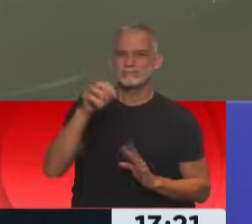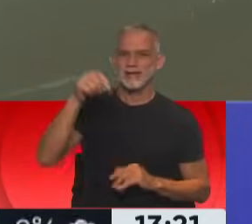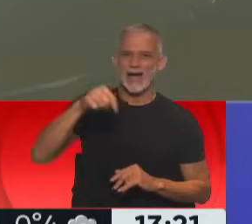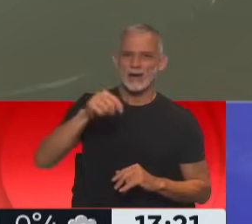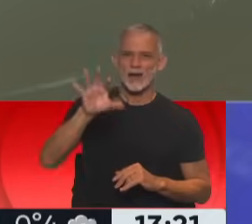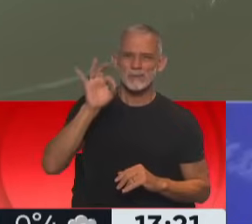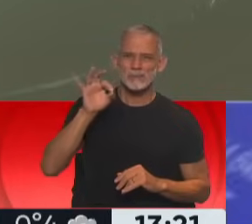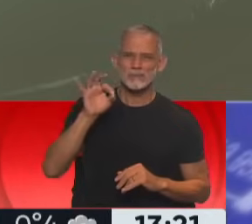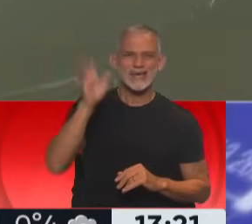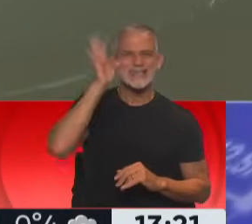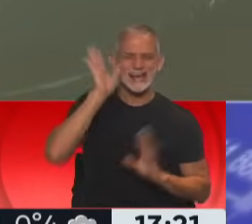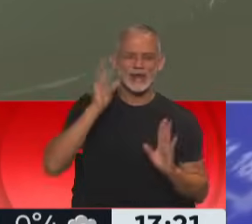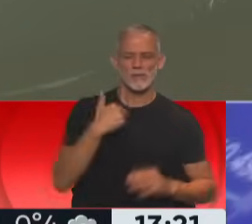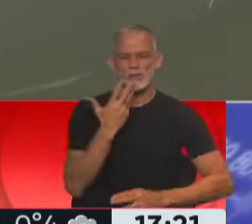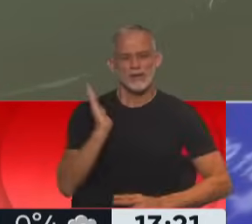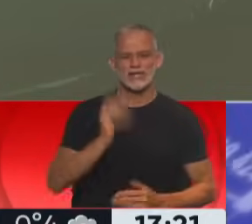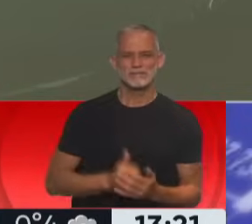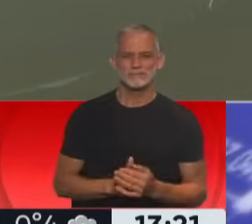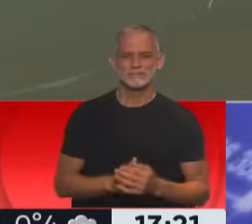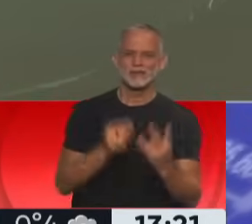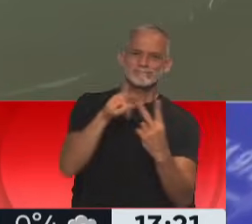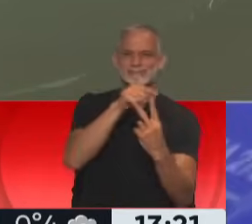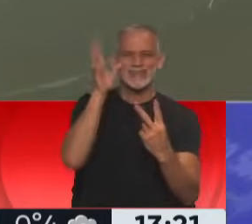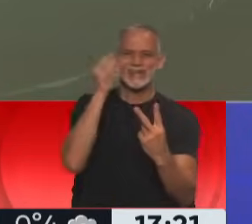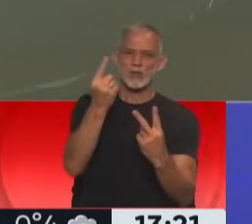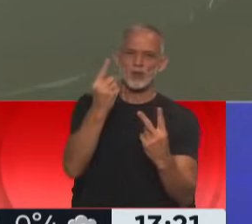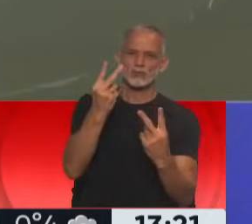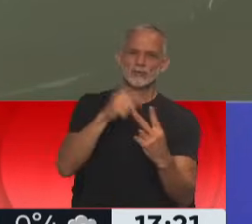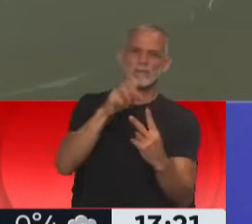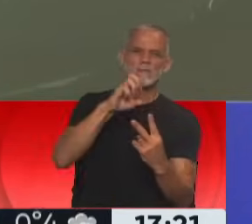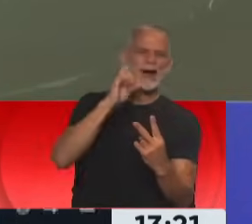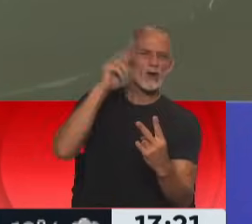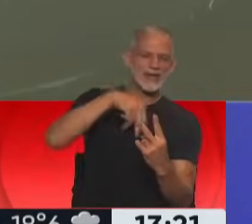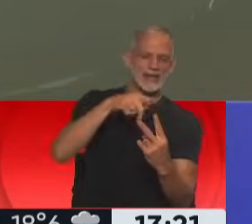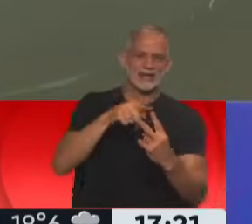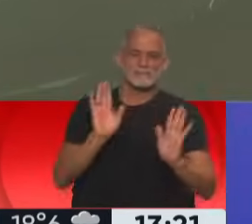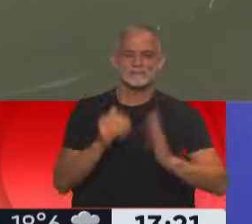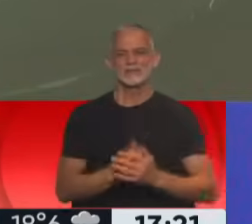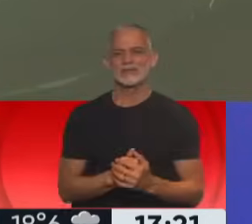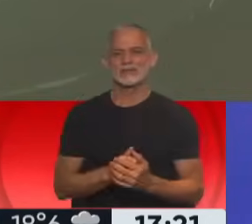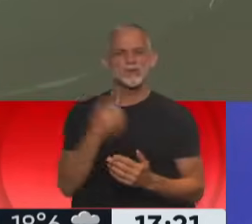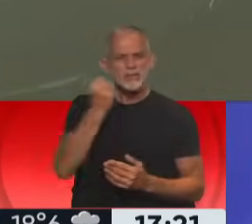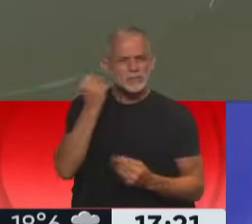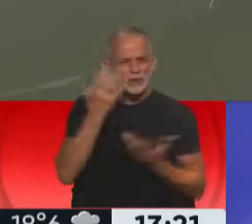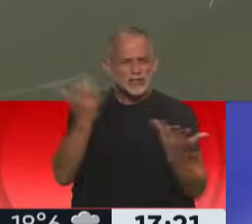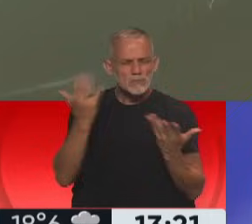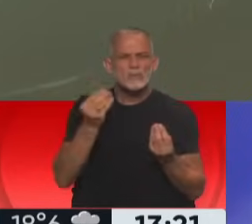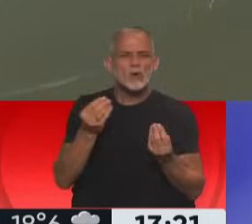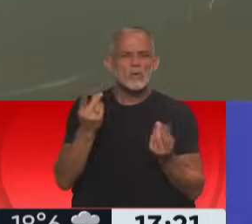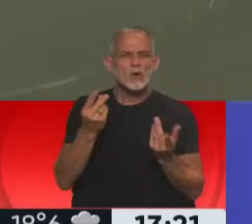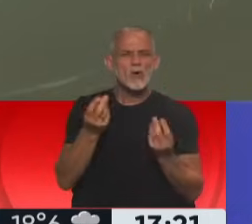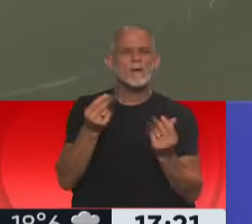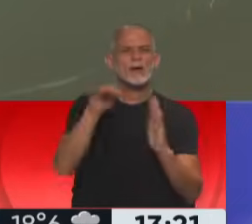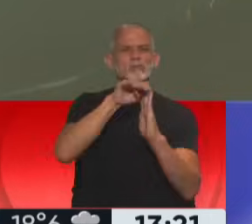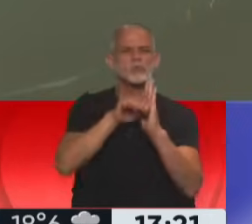elegido Papa, sea un italiano. Que sea uno de los dos italianos. Claro, creo que Paulino. ¿Qué sería lo importante como para seguir en materia de escala de